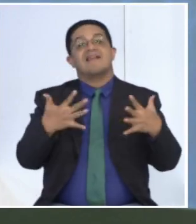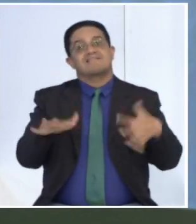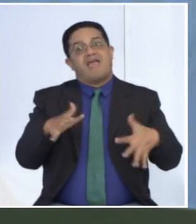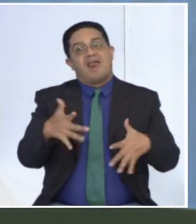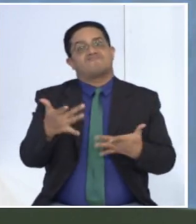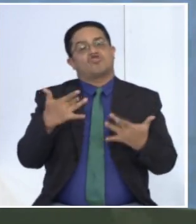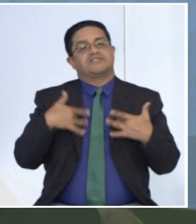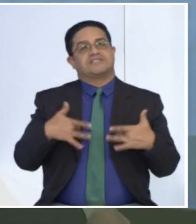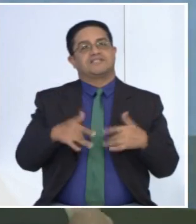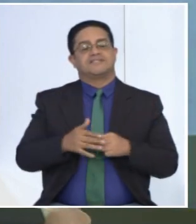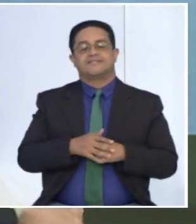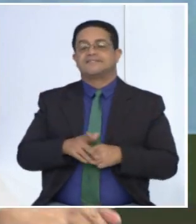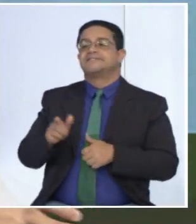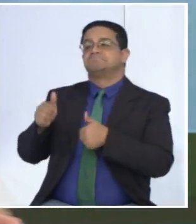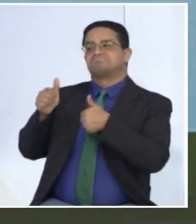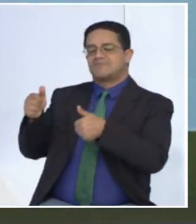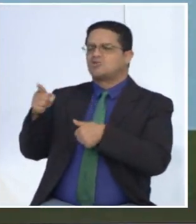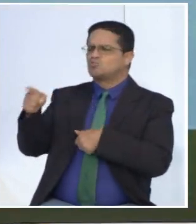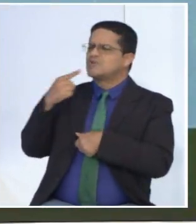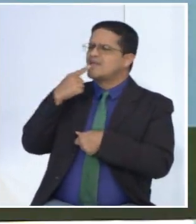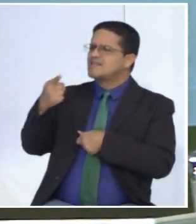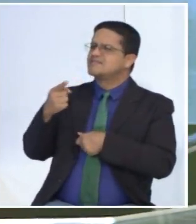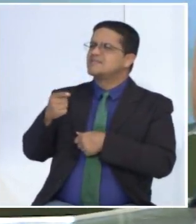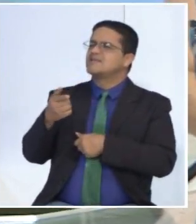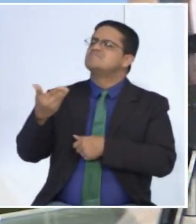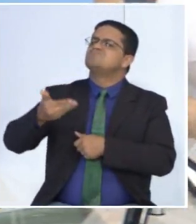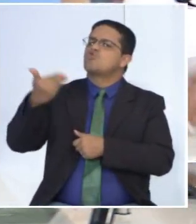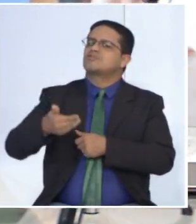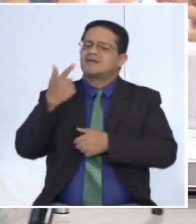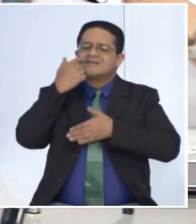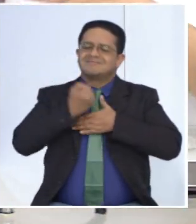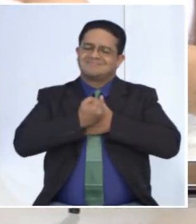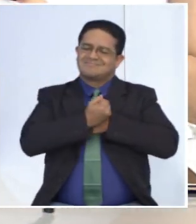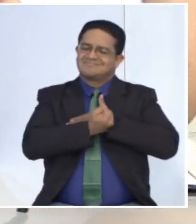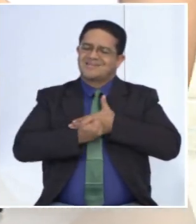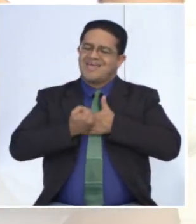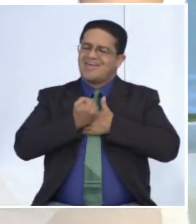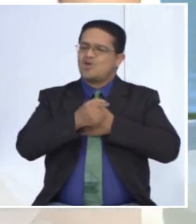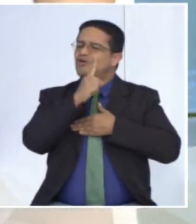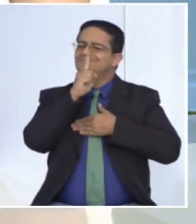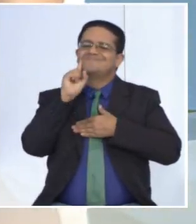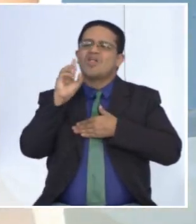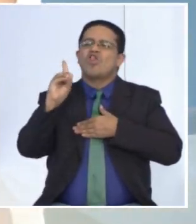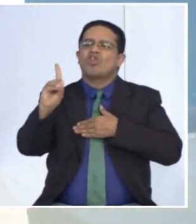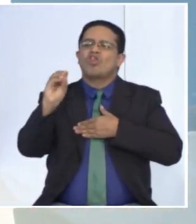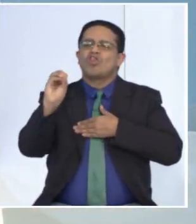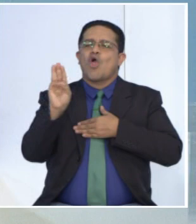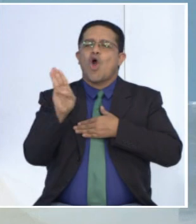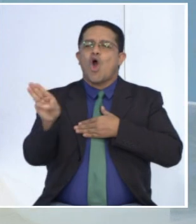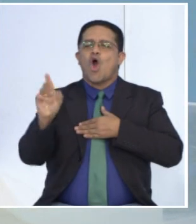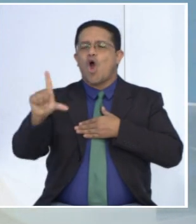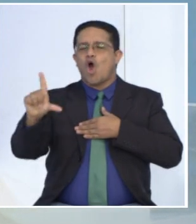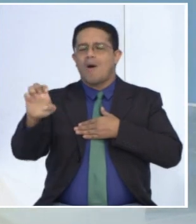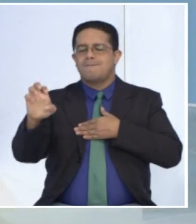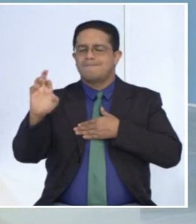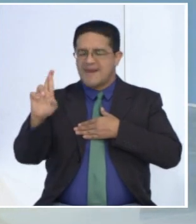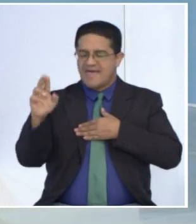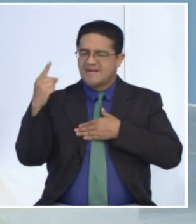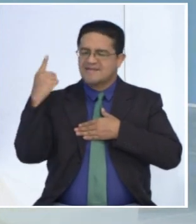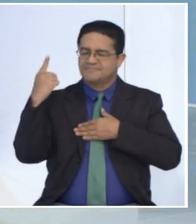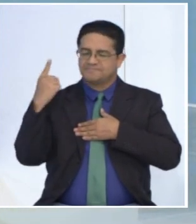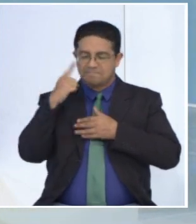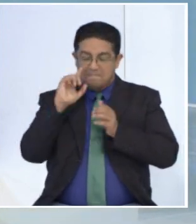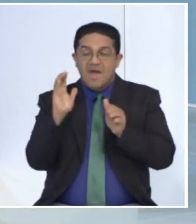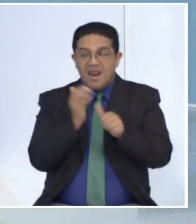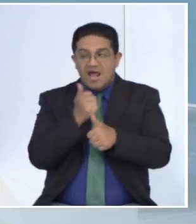¿sí? Muy bien, nos dice que es importante el eco Doppler. Esto es fundamental para poder verificar si existe algún tipo de